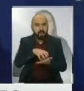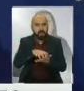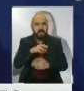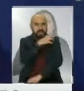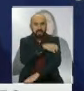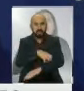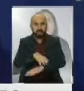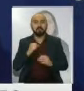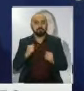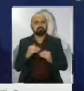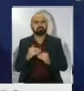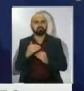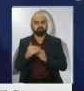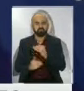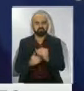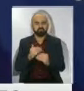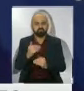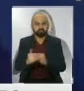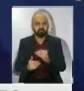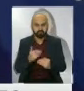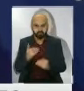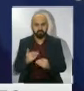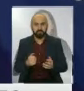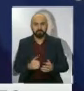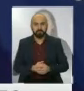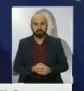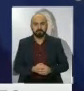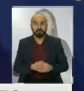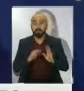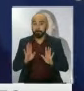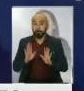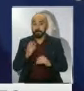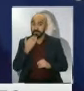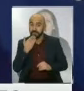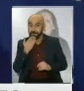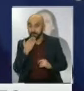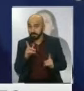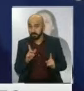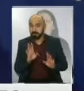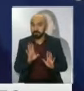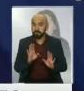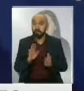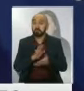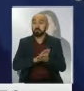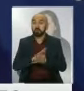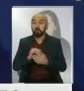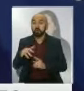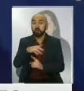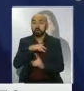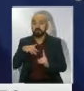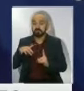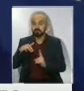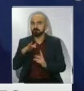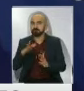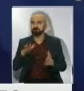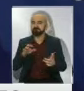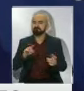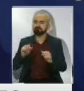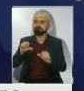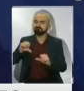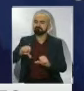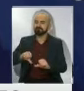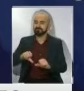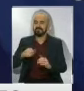hacia adelante en este proceso de desconfinamiento. Pero también, si las condiciones lo hacen necesario, tendrán que